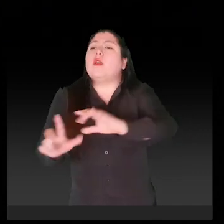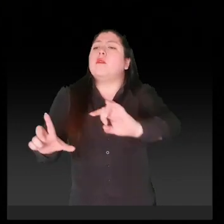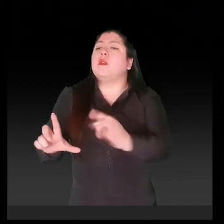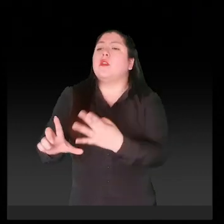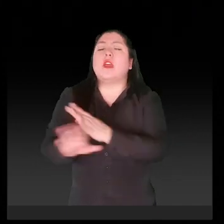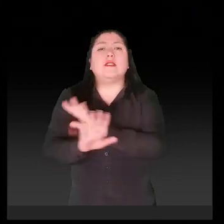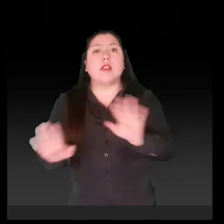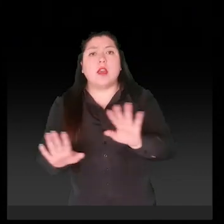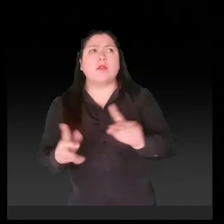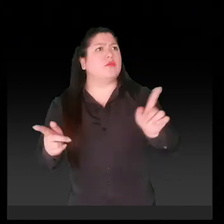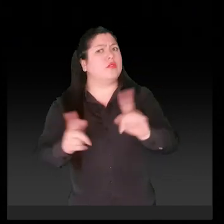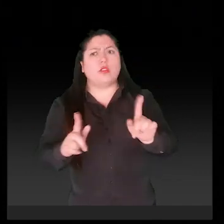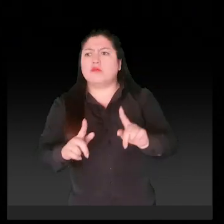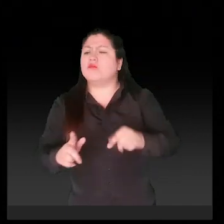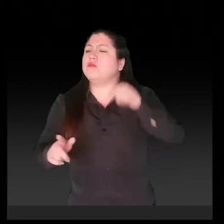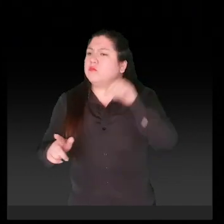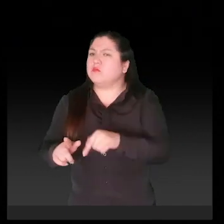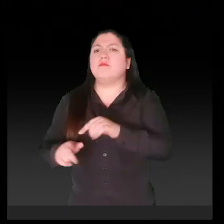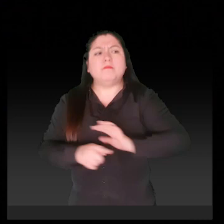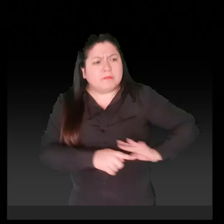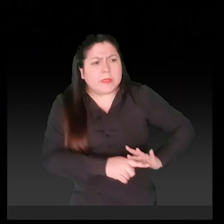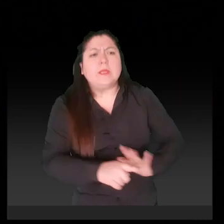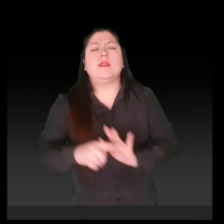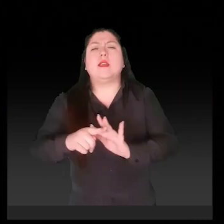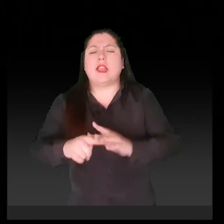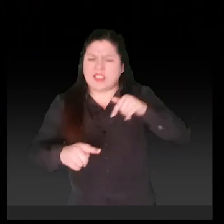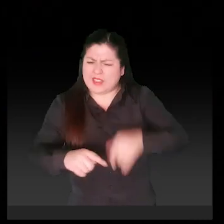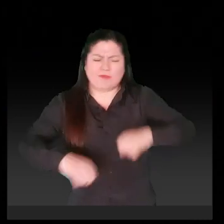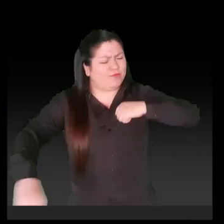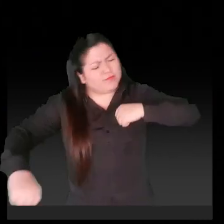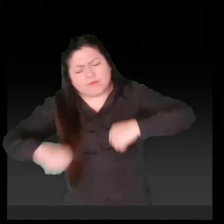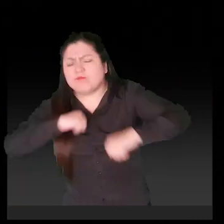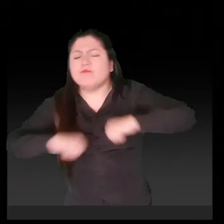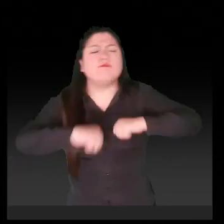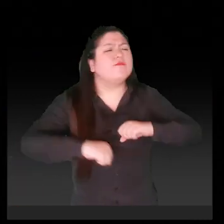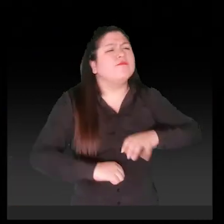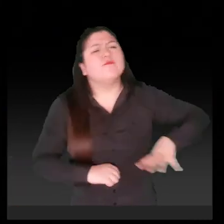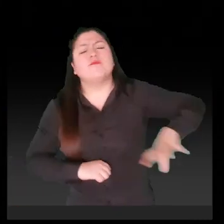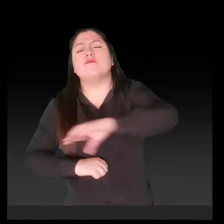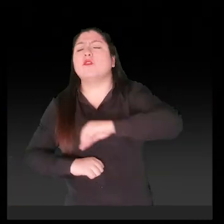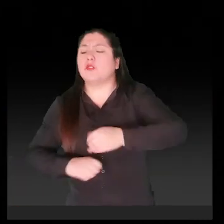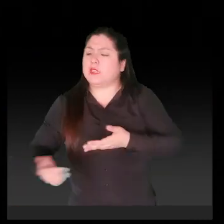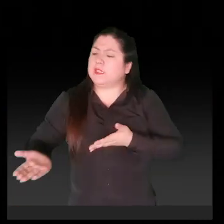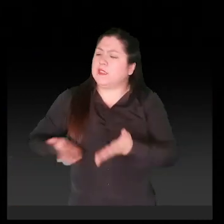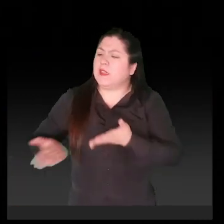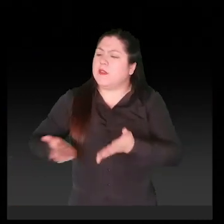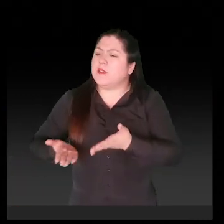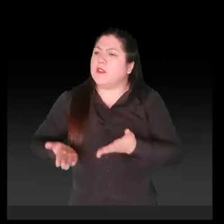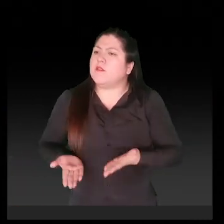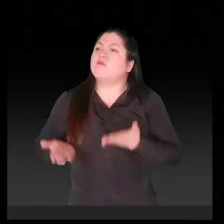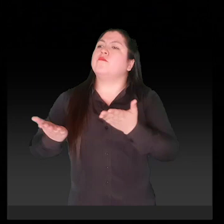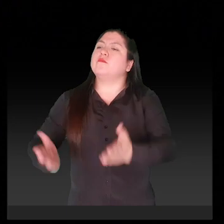documento digital, sino que lo podamos llevar a la práctica. Vamos con esto a impulsar los